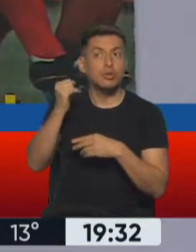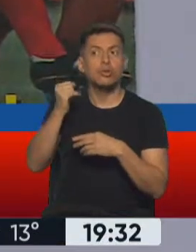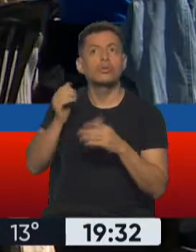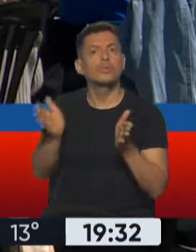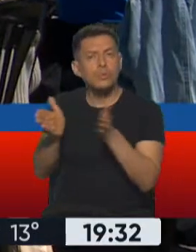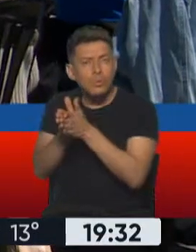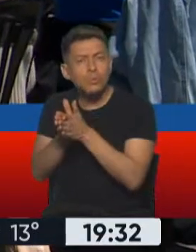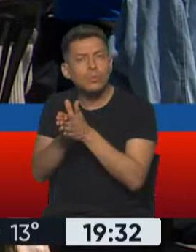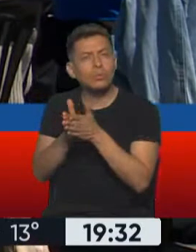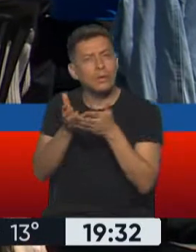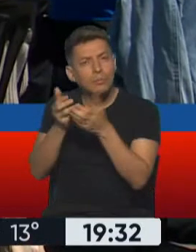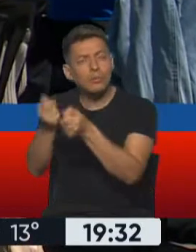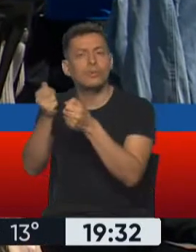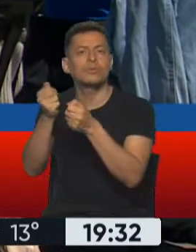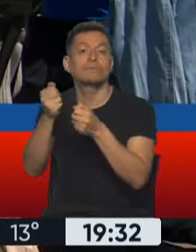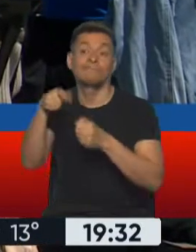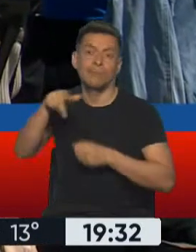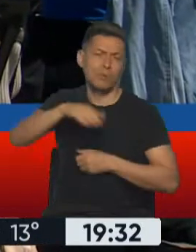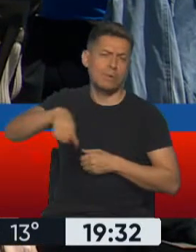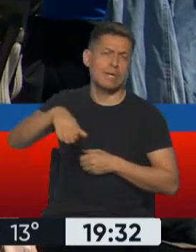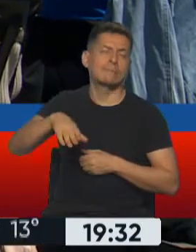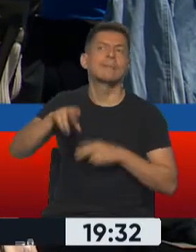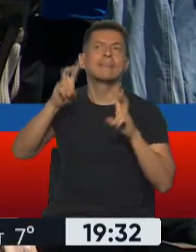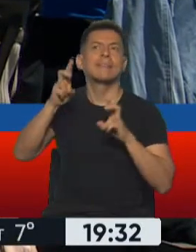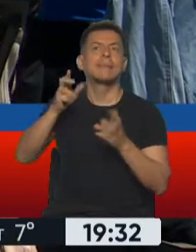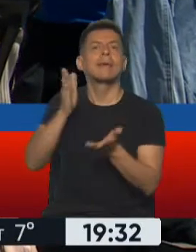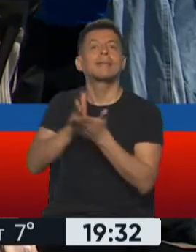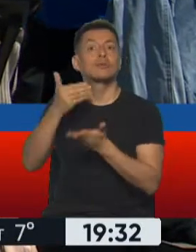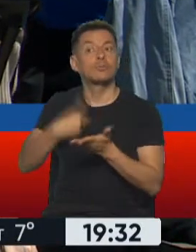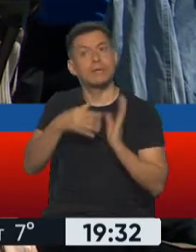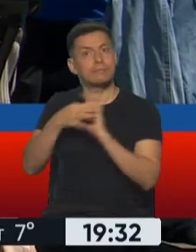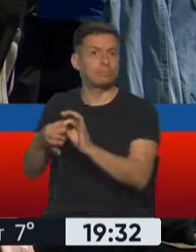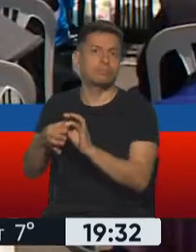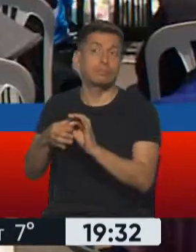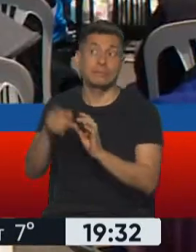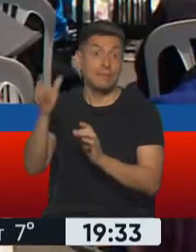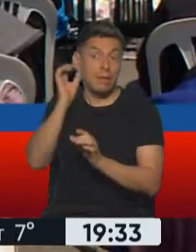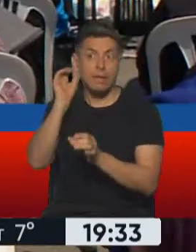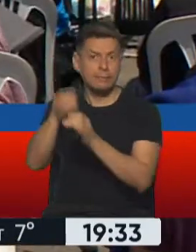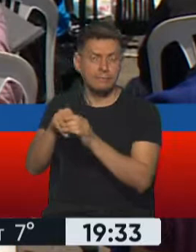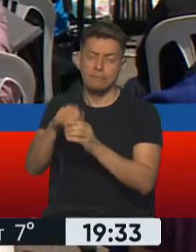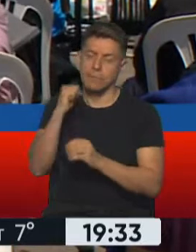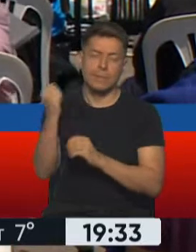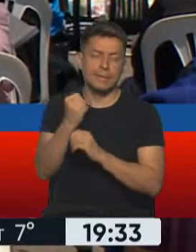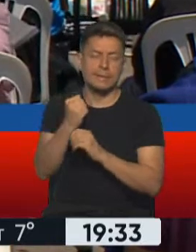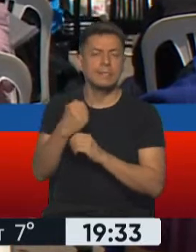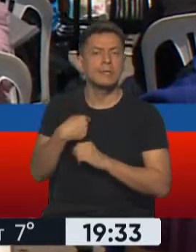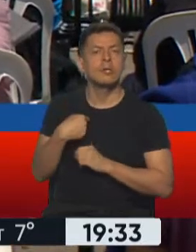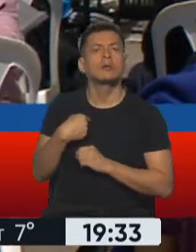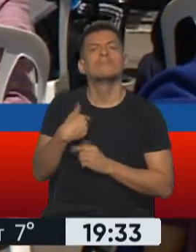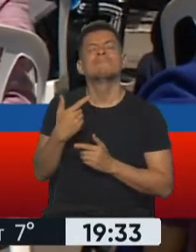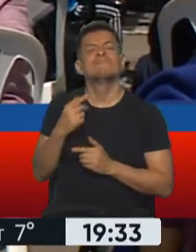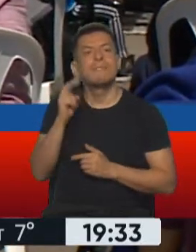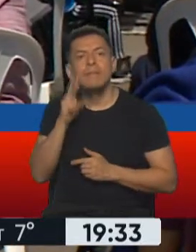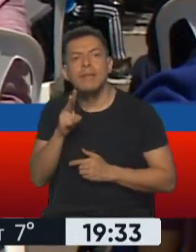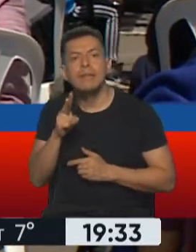existe tanta historia relacionada con los organismos de derechos humanos, es maravilloso que él esté. Yo no tuve la oportunidad de verlo jugar solamente por